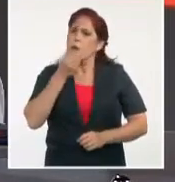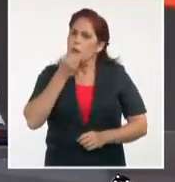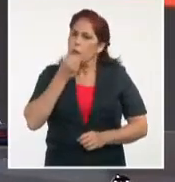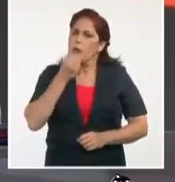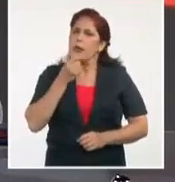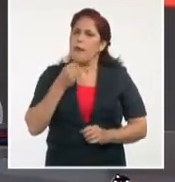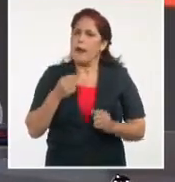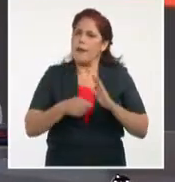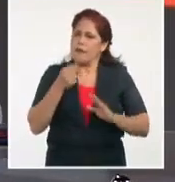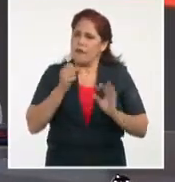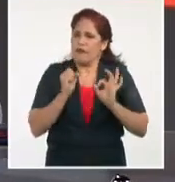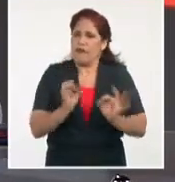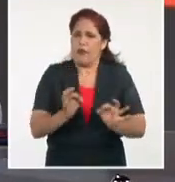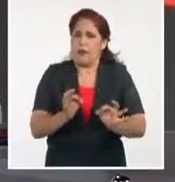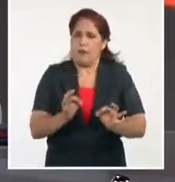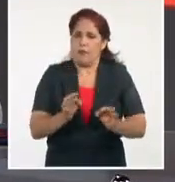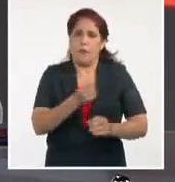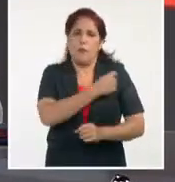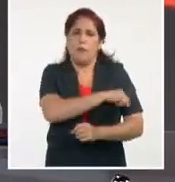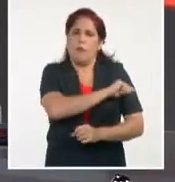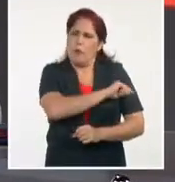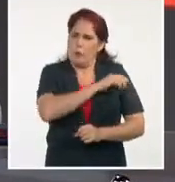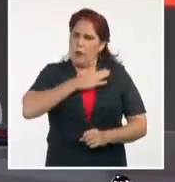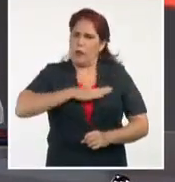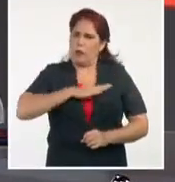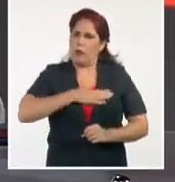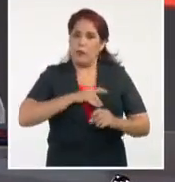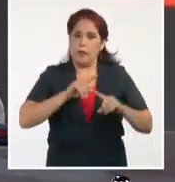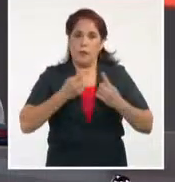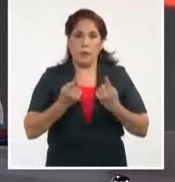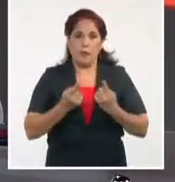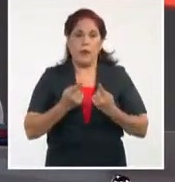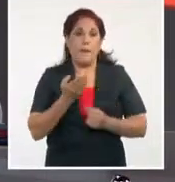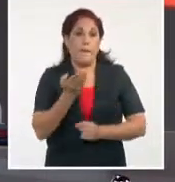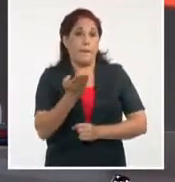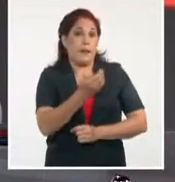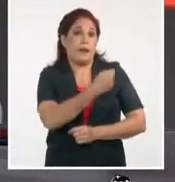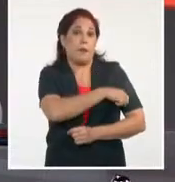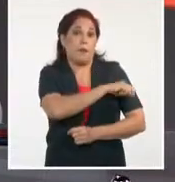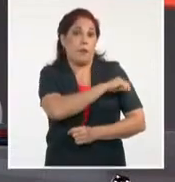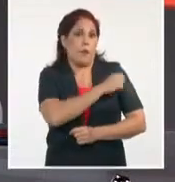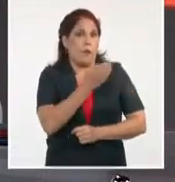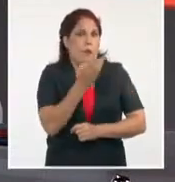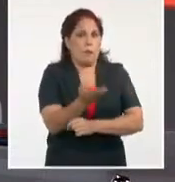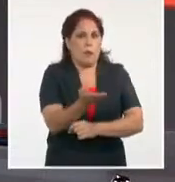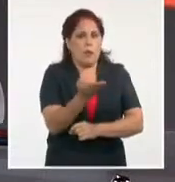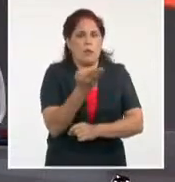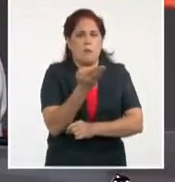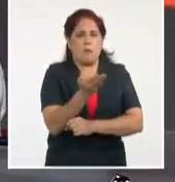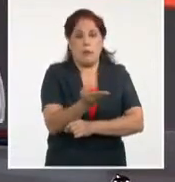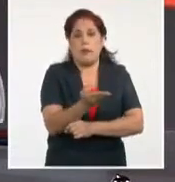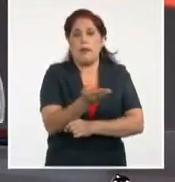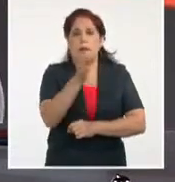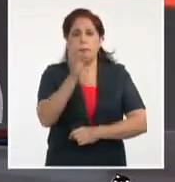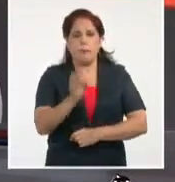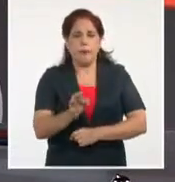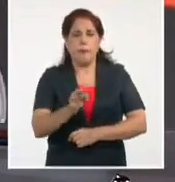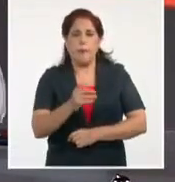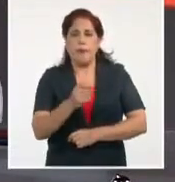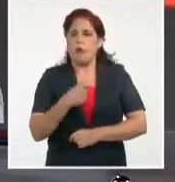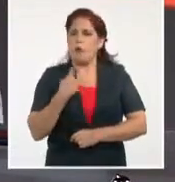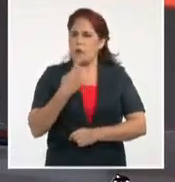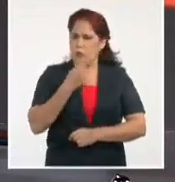de tranquilidad a la población, teniendo en cuenta el reclamo de las personas desde el punto de vista de